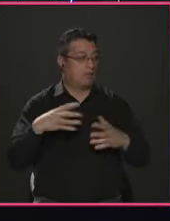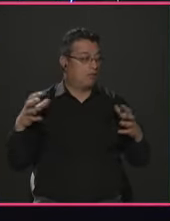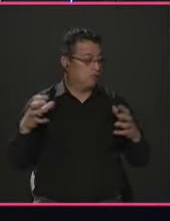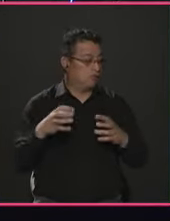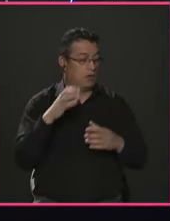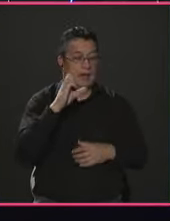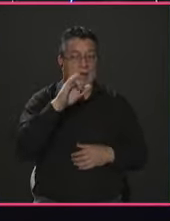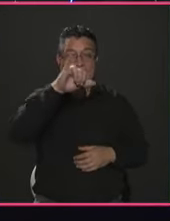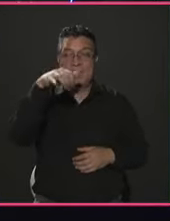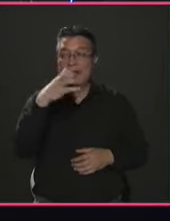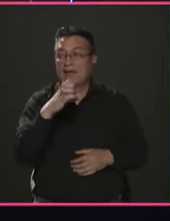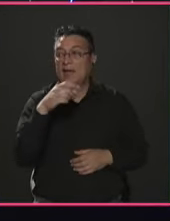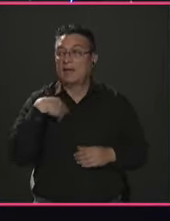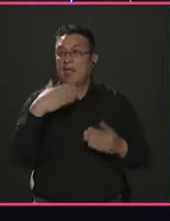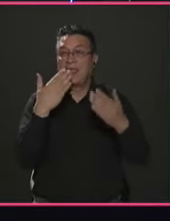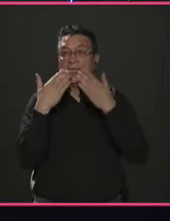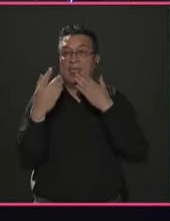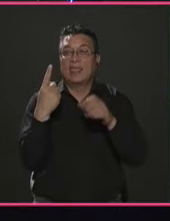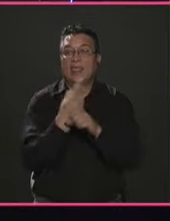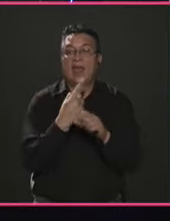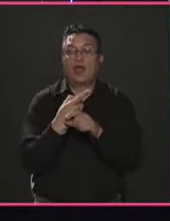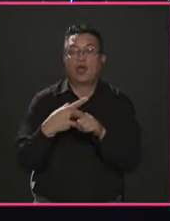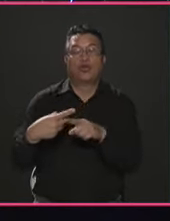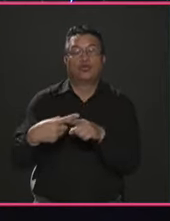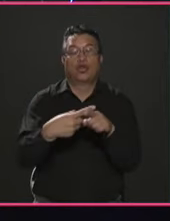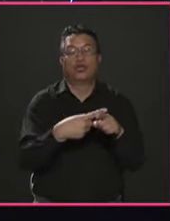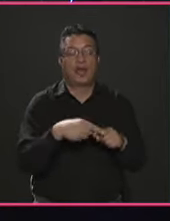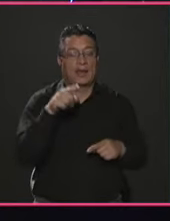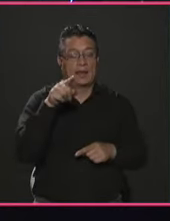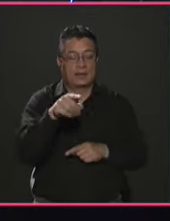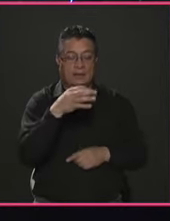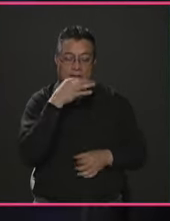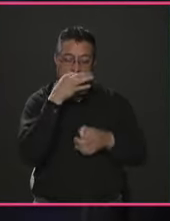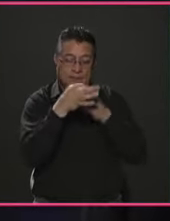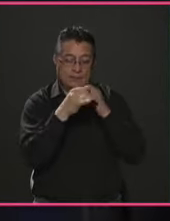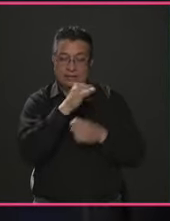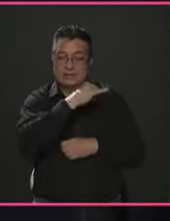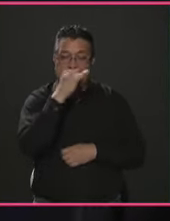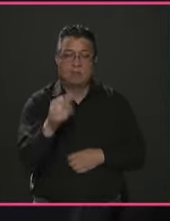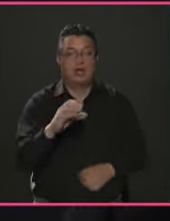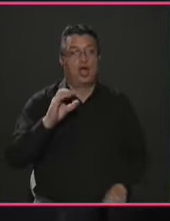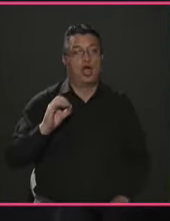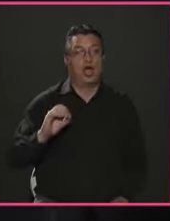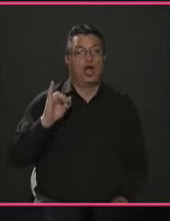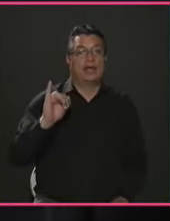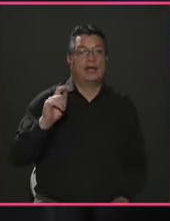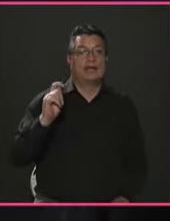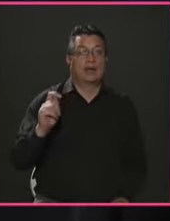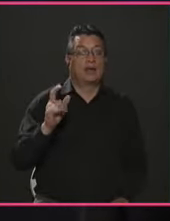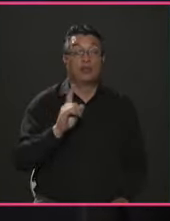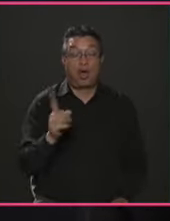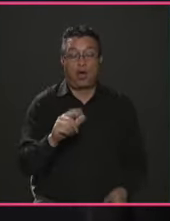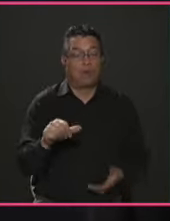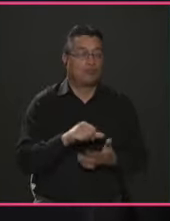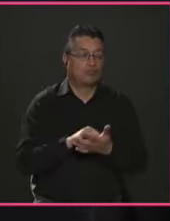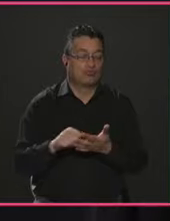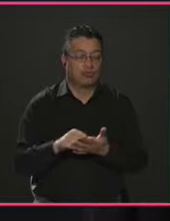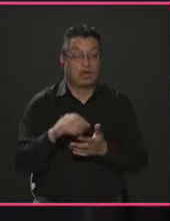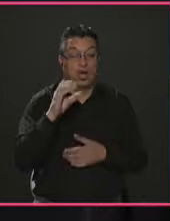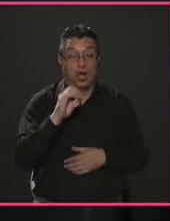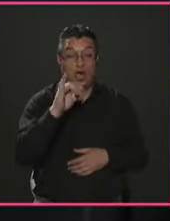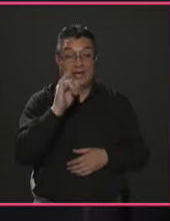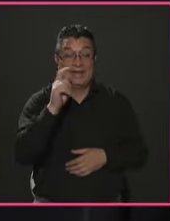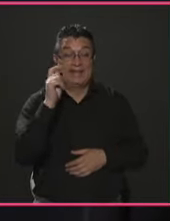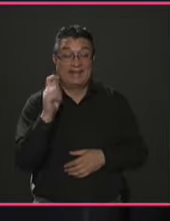eje de diálogo social eh eso lo decimos siempre en la o porque si no no Nos multan no la organización Internacional del